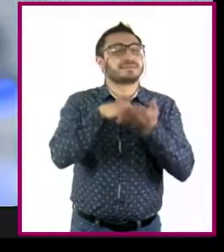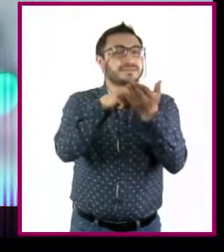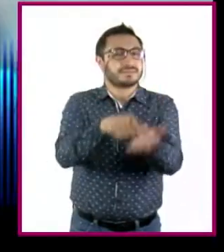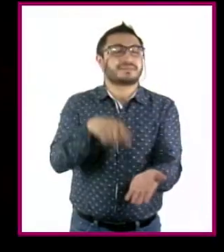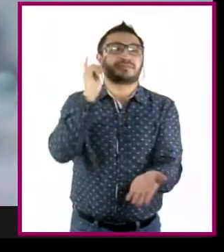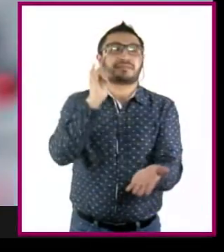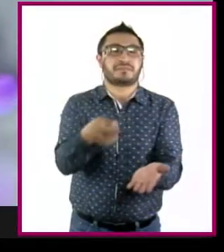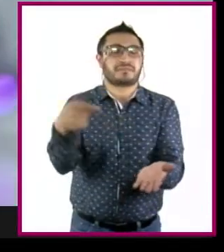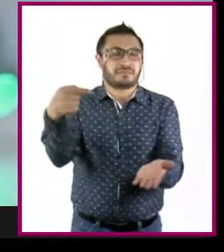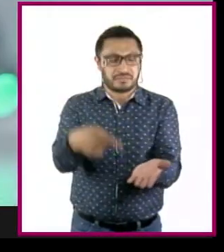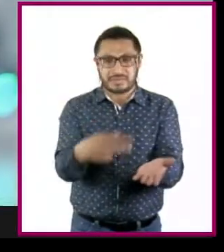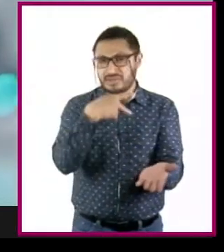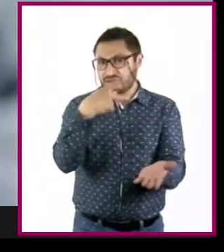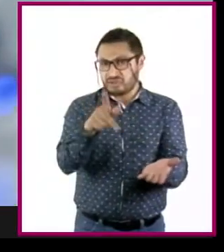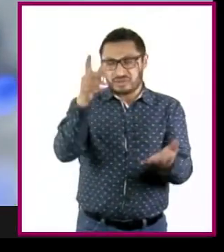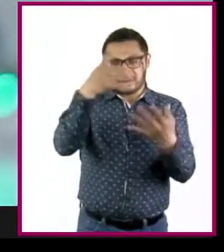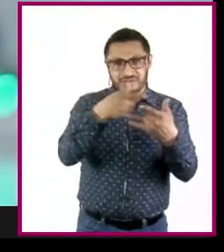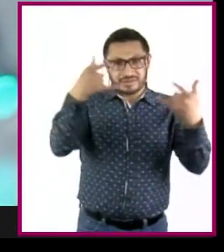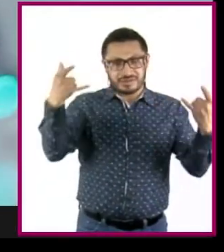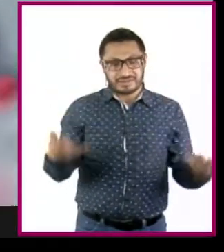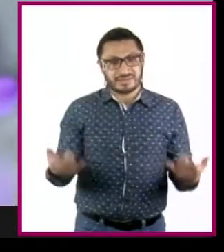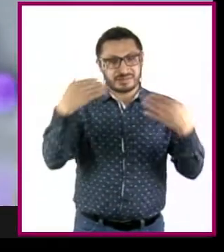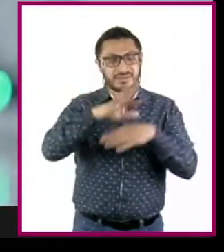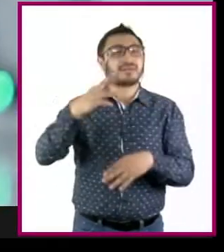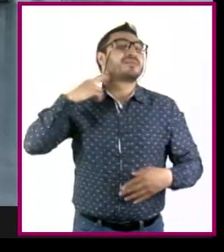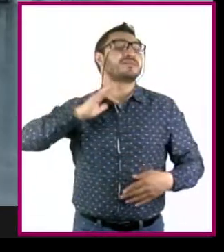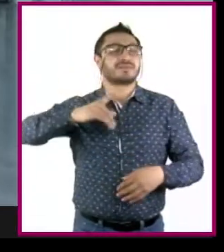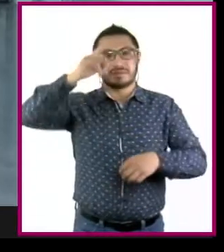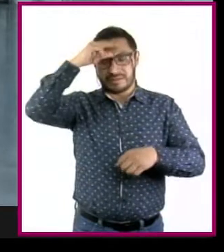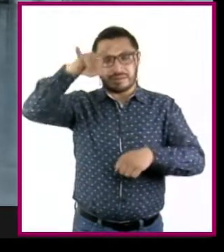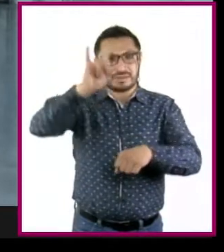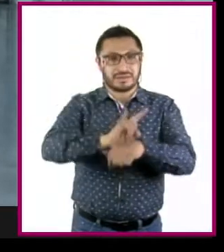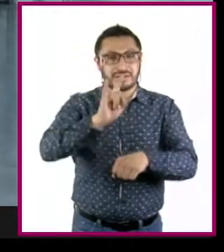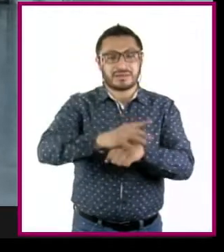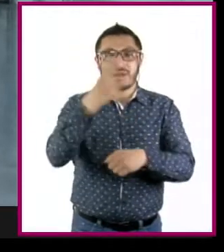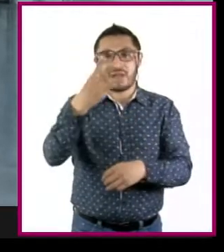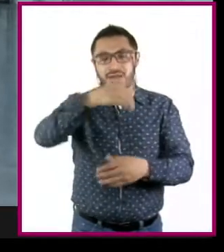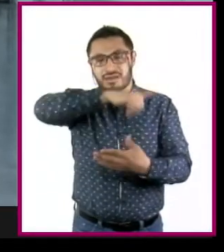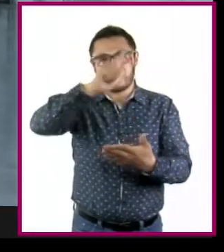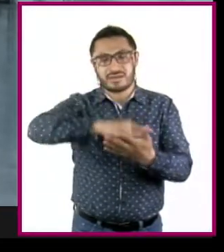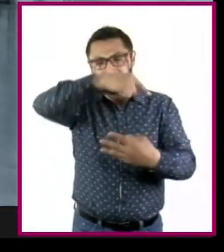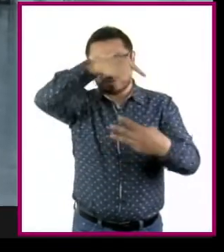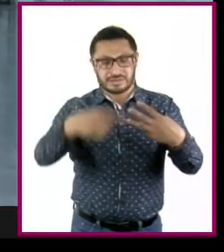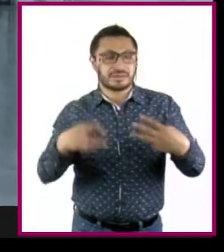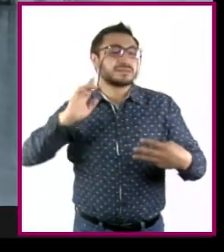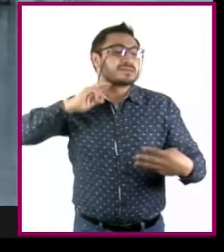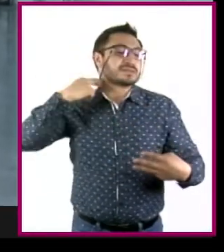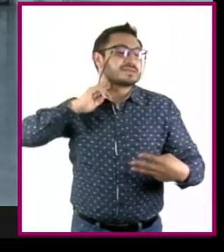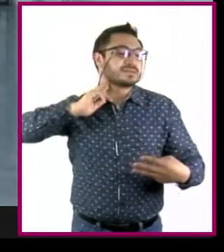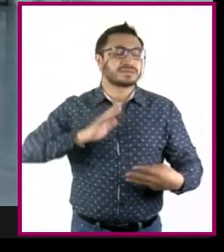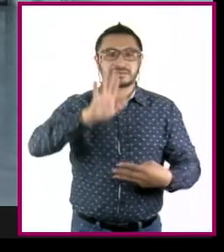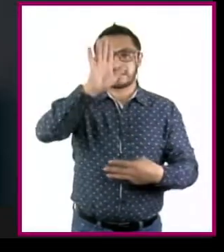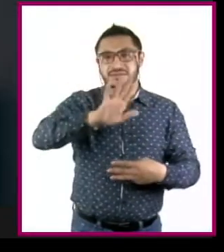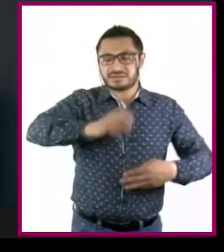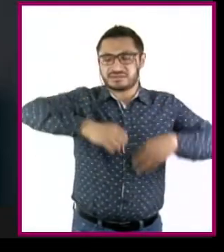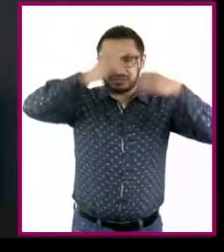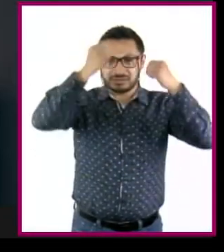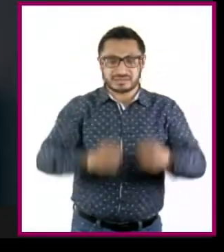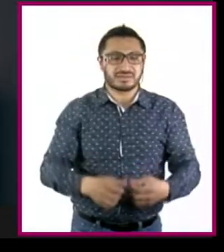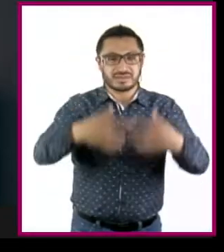en sus relatos sobre robots e inteligencia artificial, 3 leyes de la robótica que, aparentemente, garantizan que